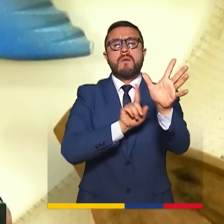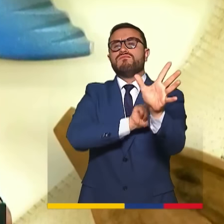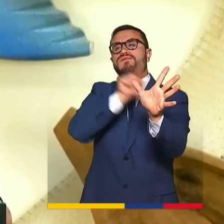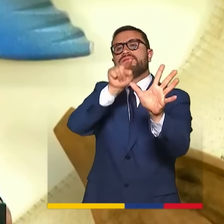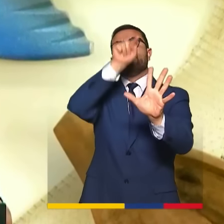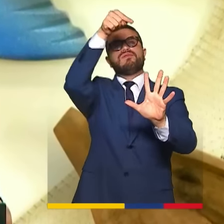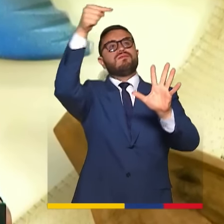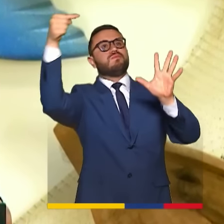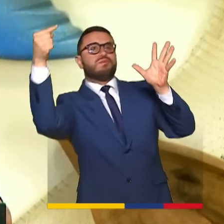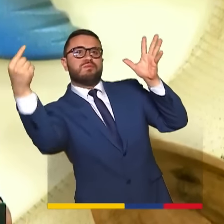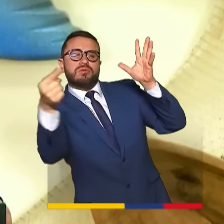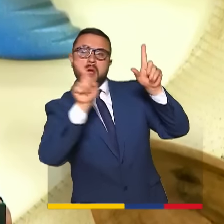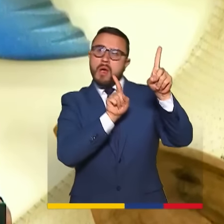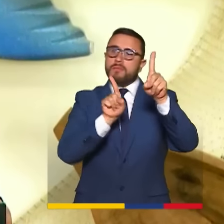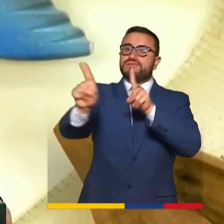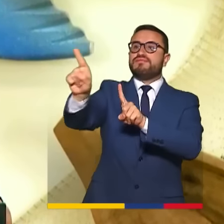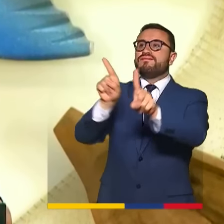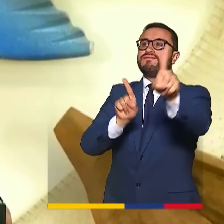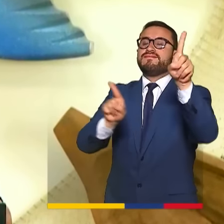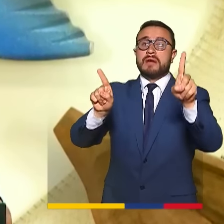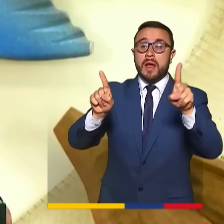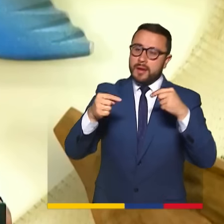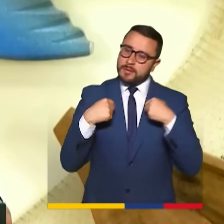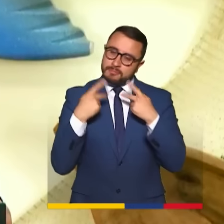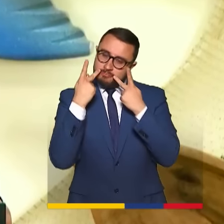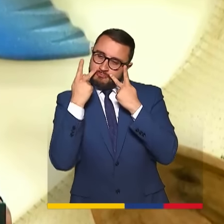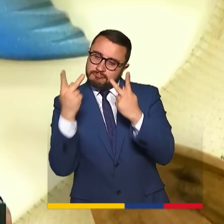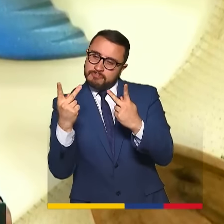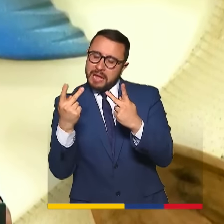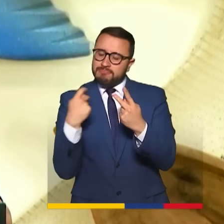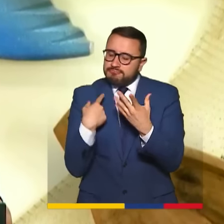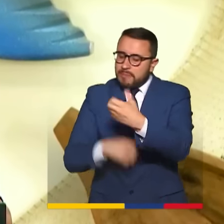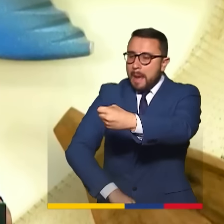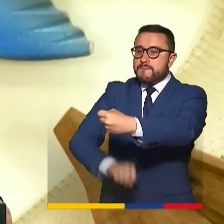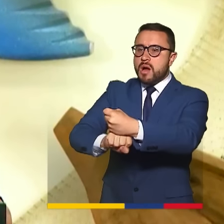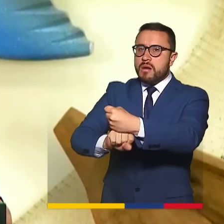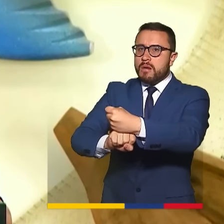Querían, y yo así lo apoyaba, volar.